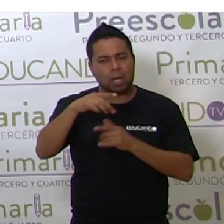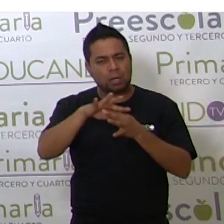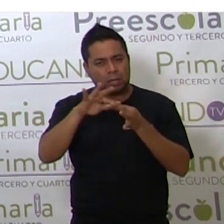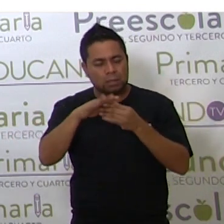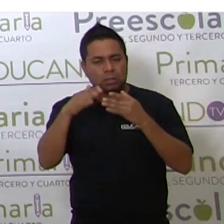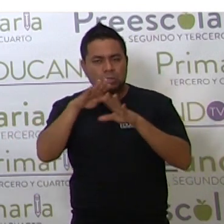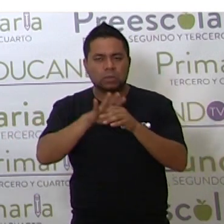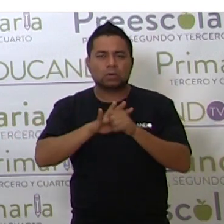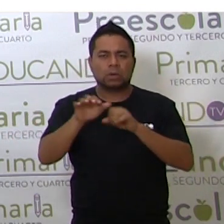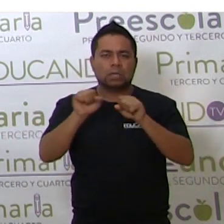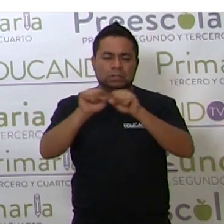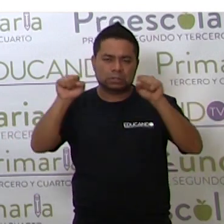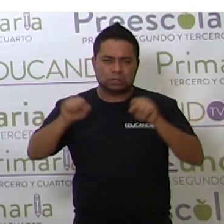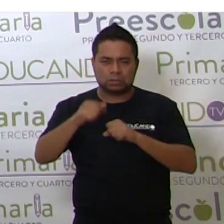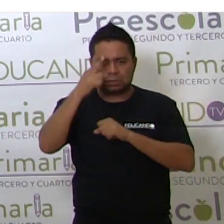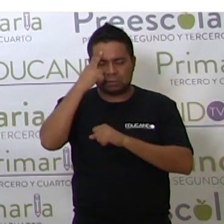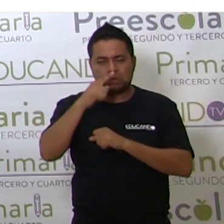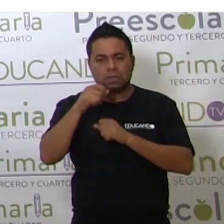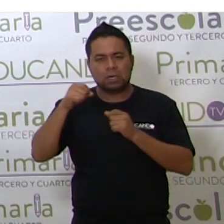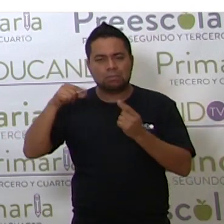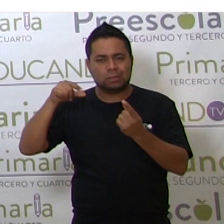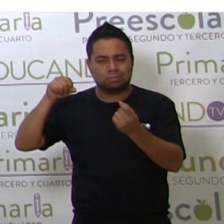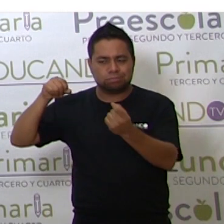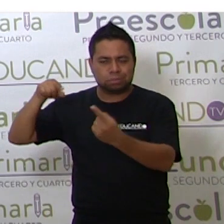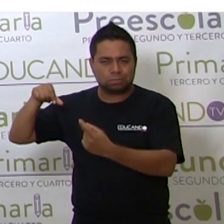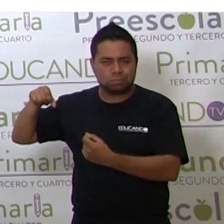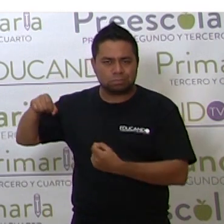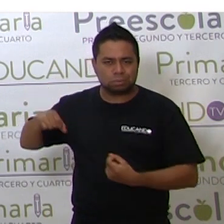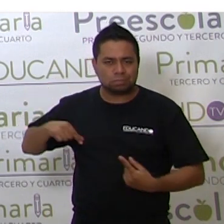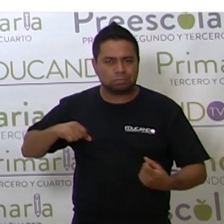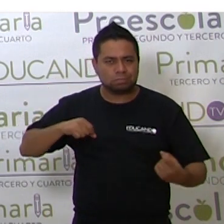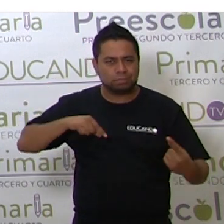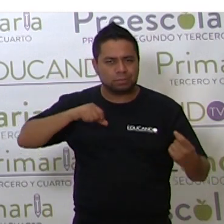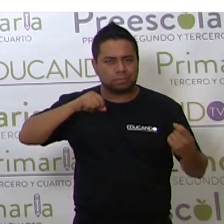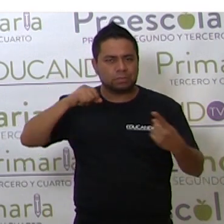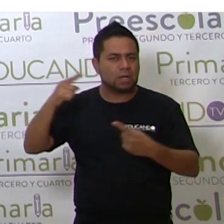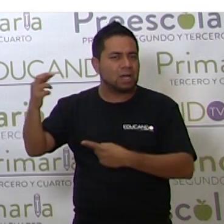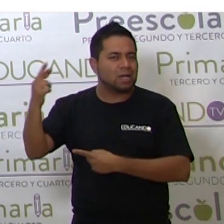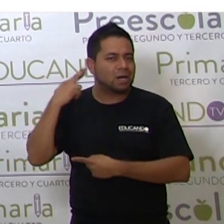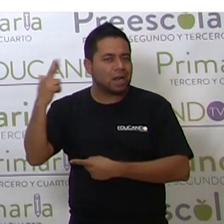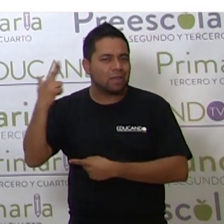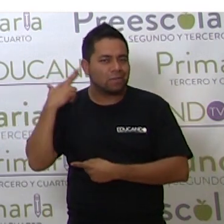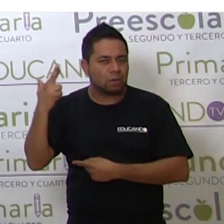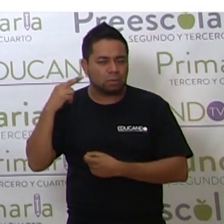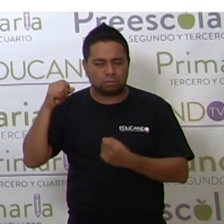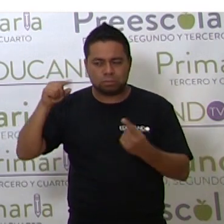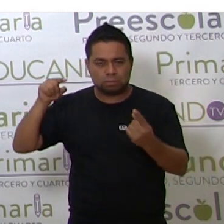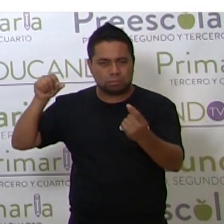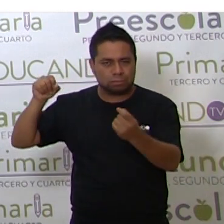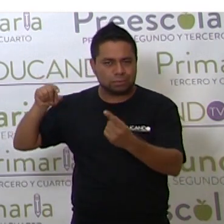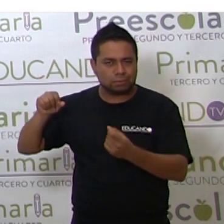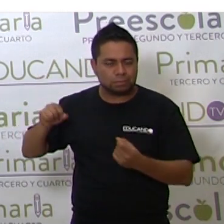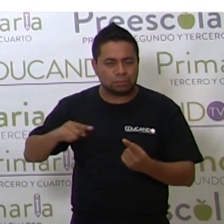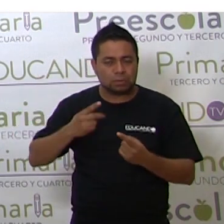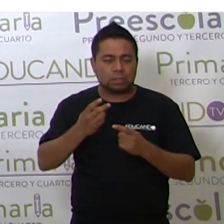un sistema de ondas electrógenas que es la radiodifusión la forma o la crea rudolf